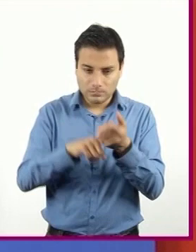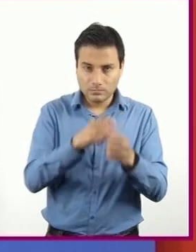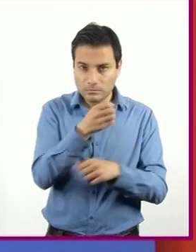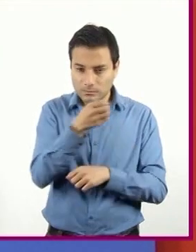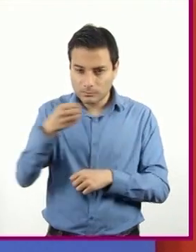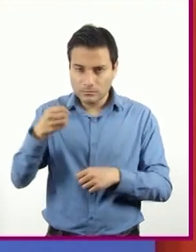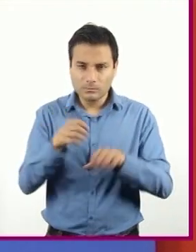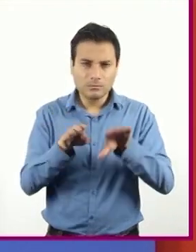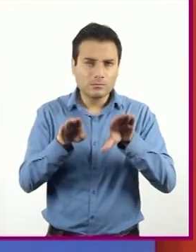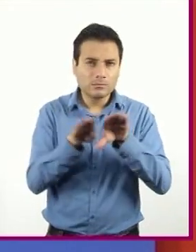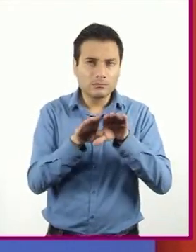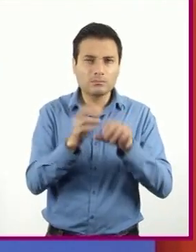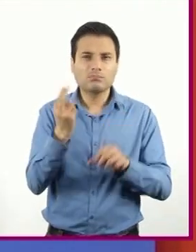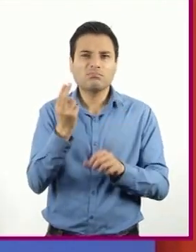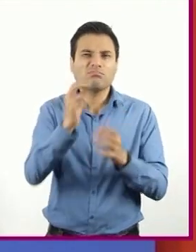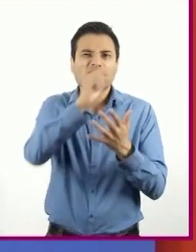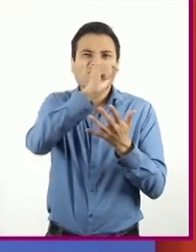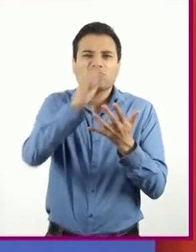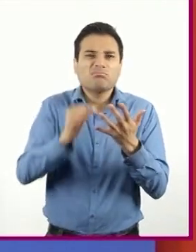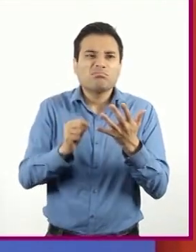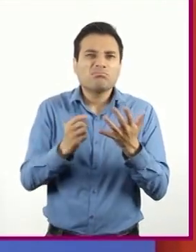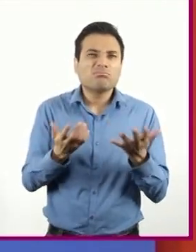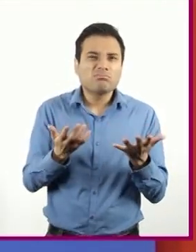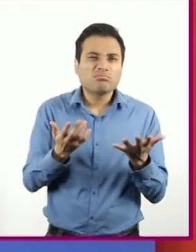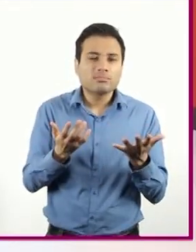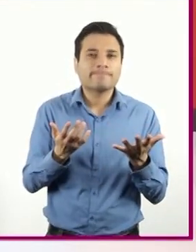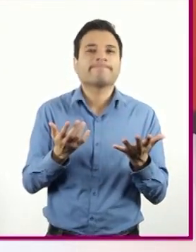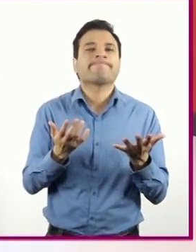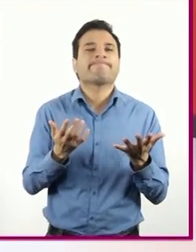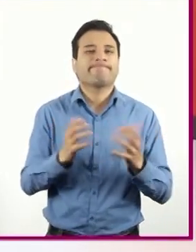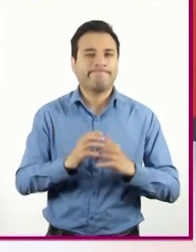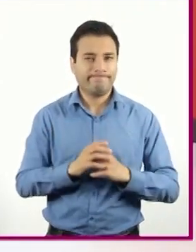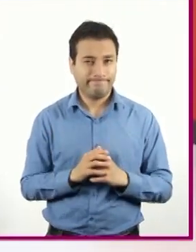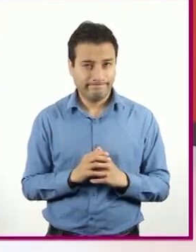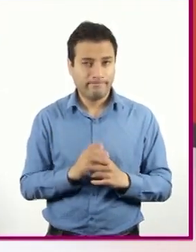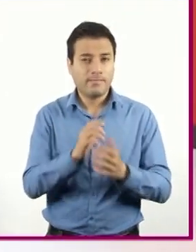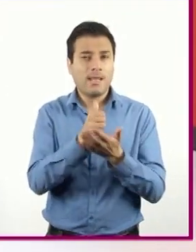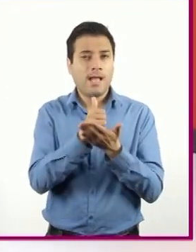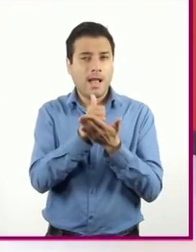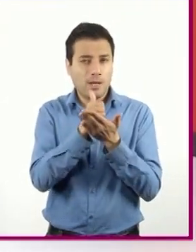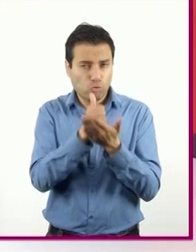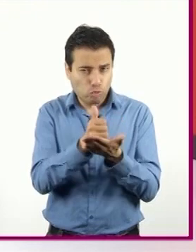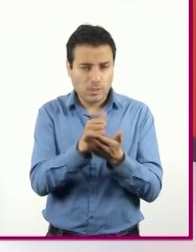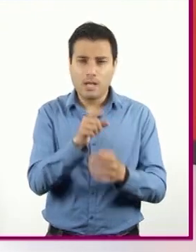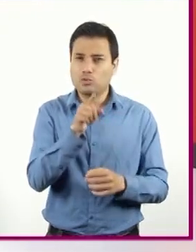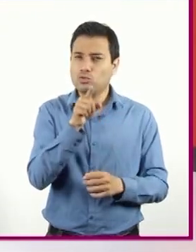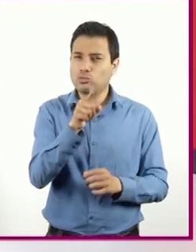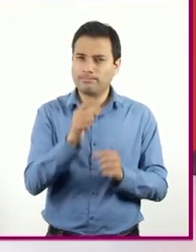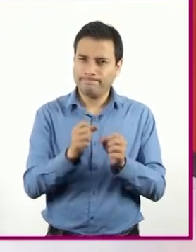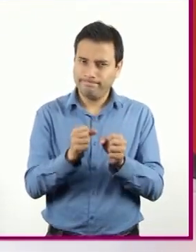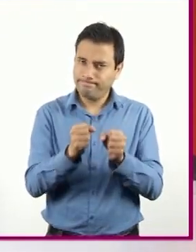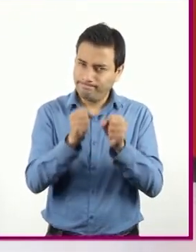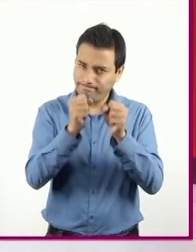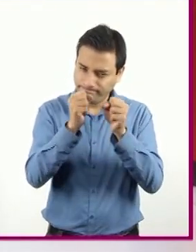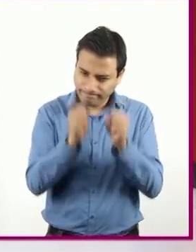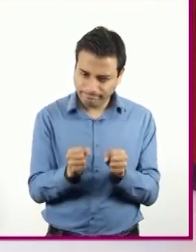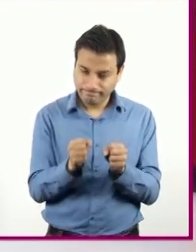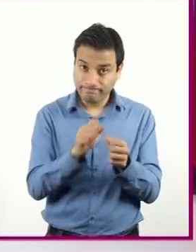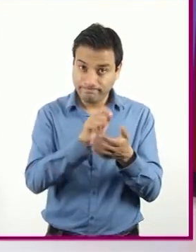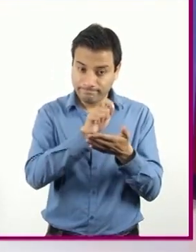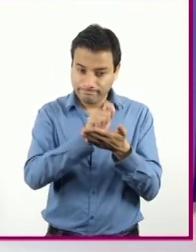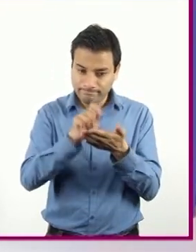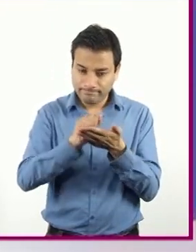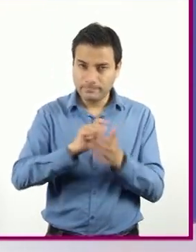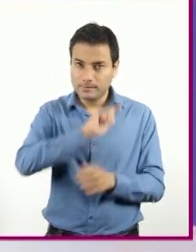solicitan, con qué requisitos han de ser llenados, proporciona la seguridad de que el trámite, registro